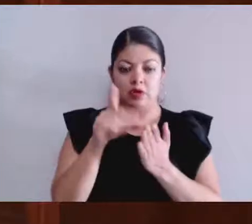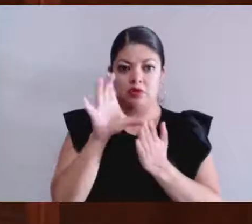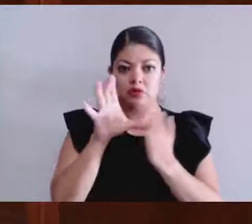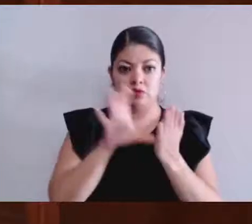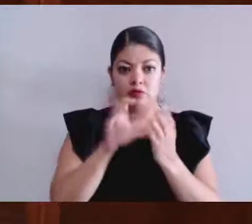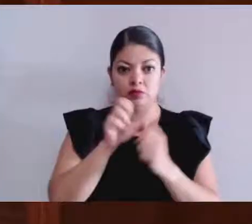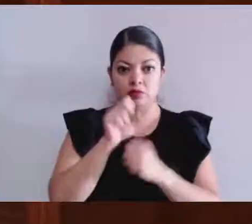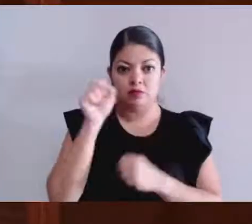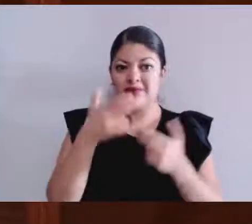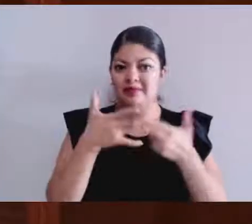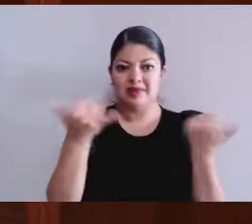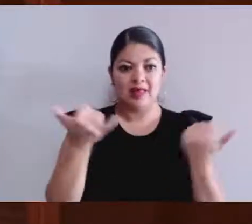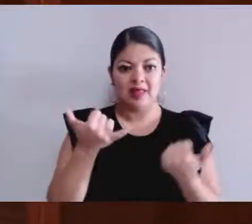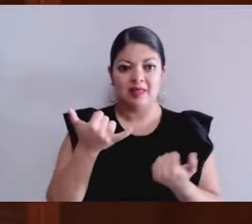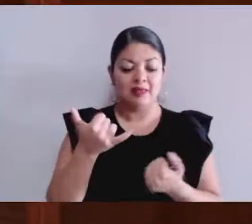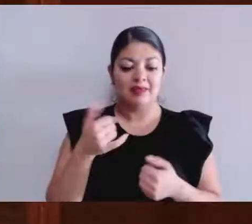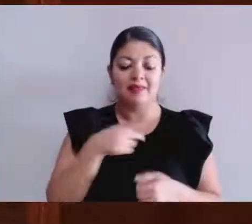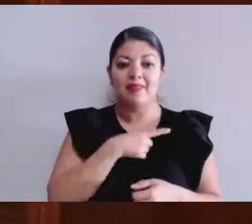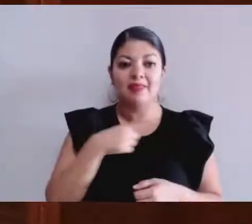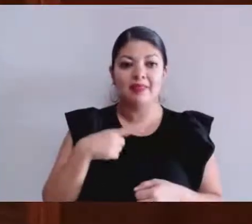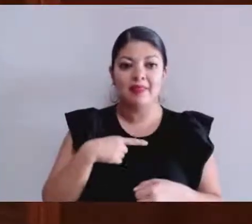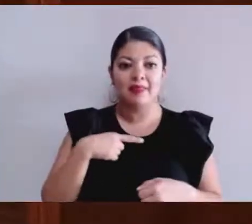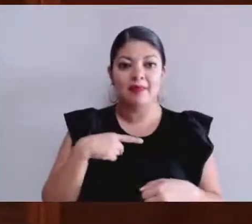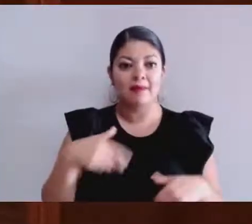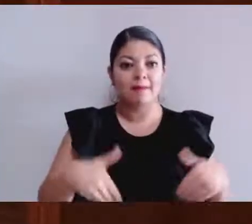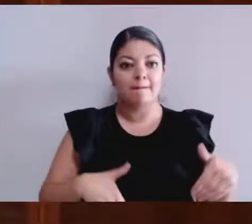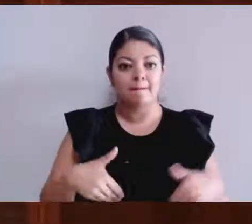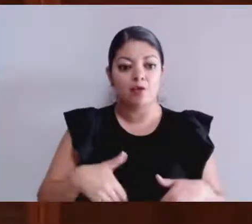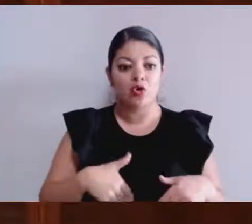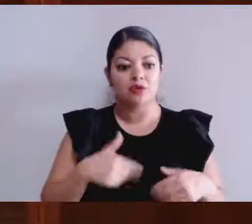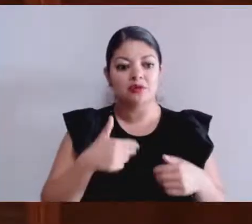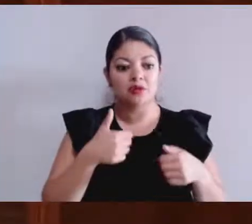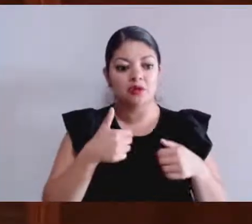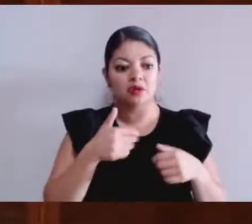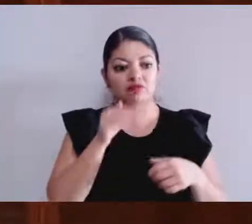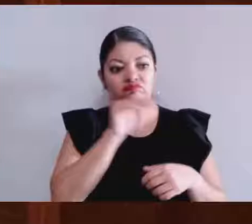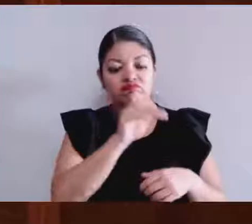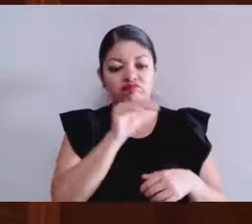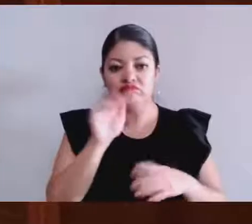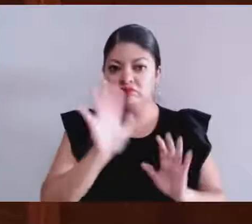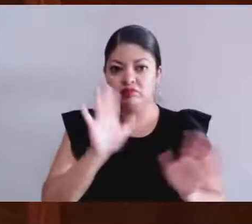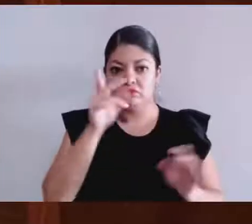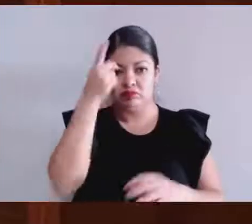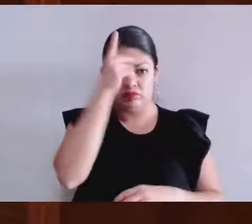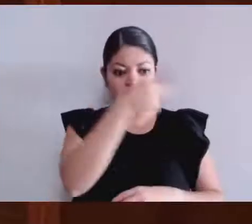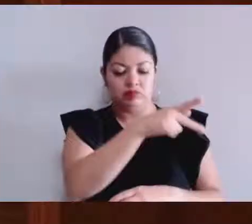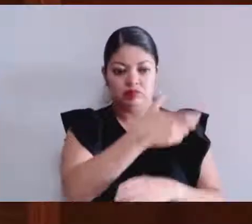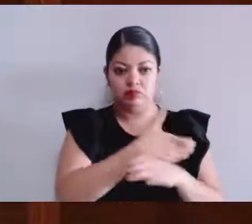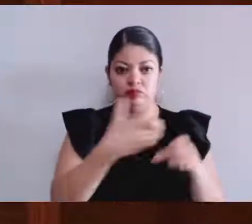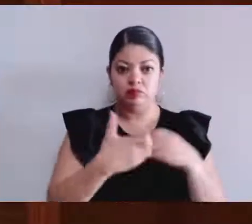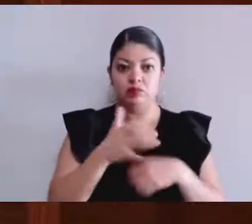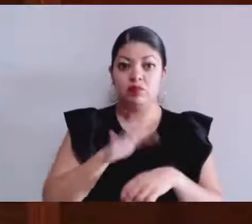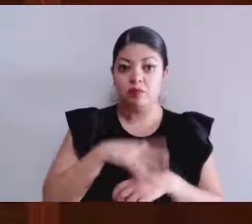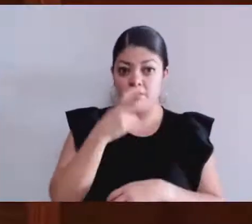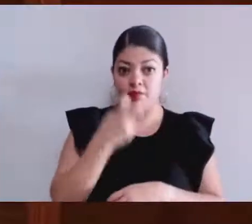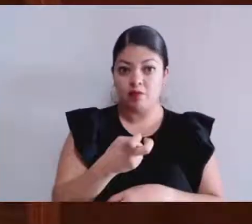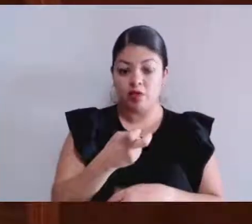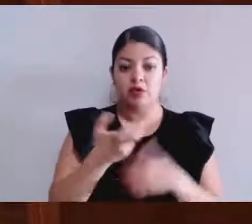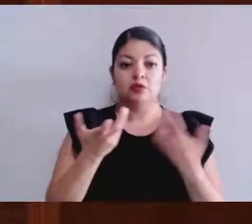puede ser molestado en su persona y en sus propiedades. Como resultado de estas